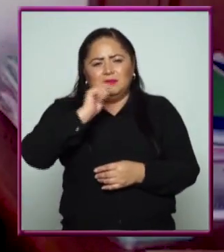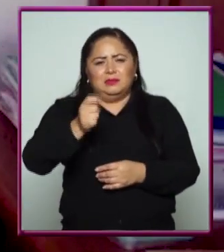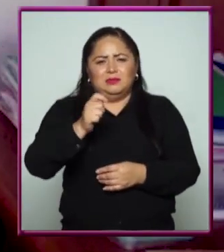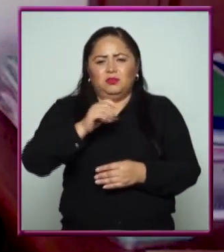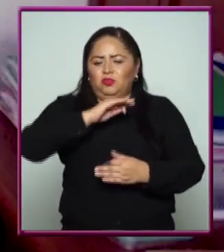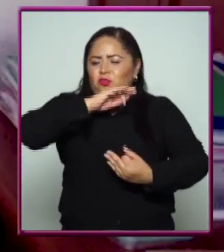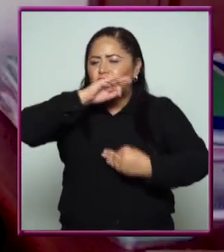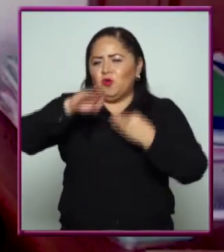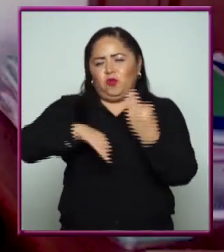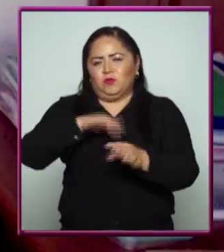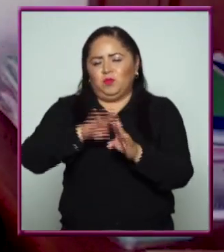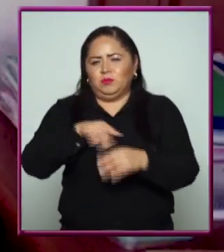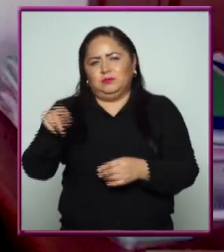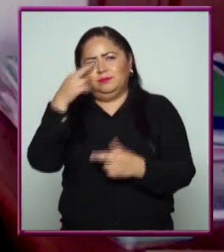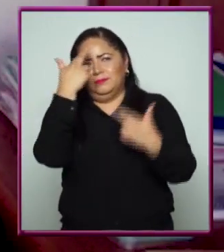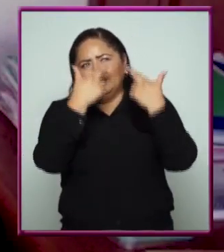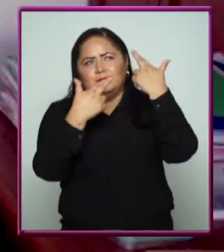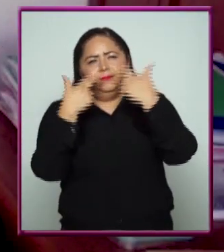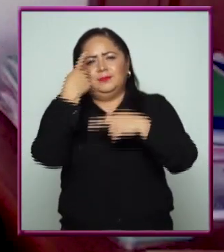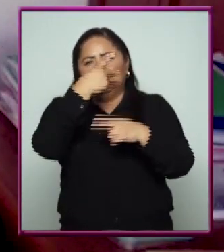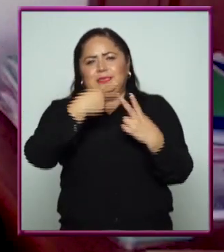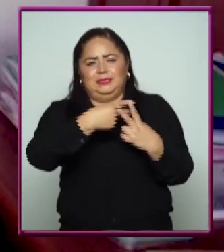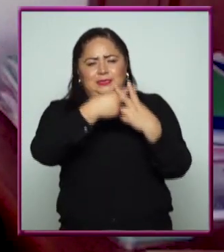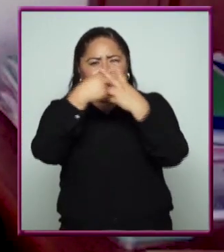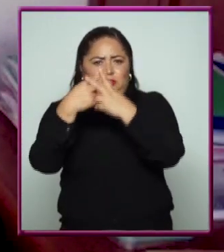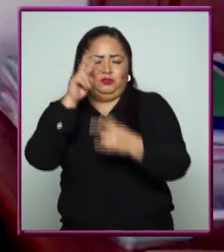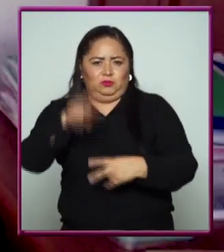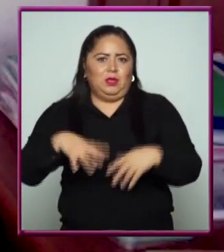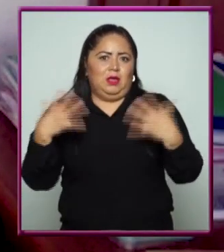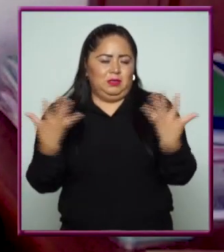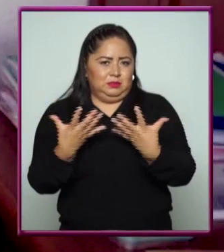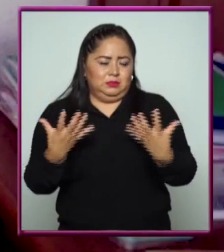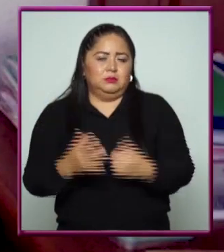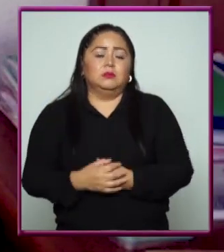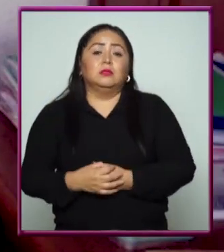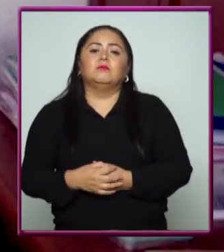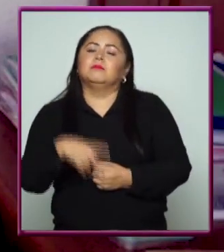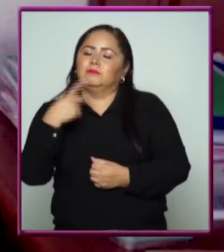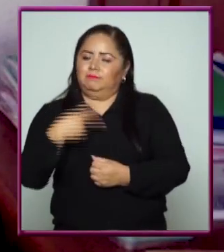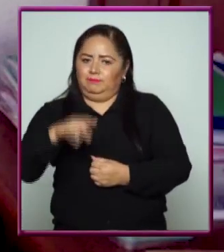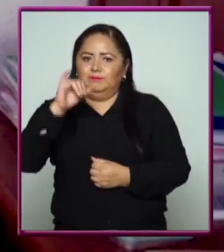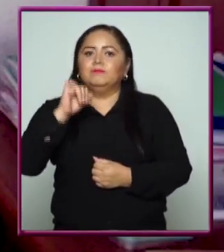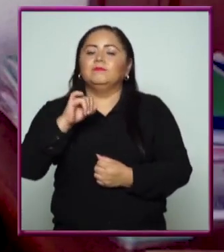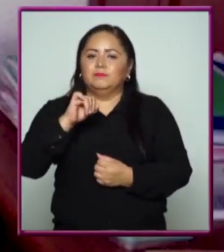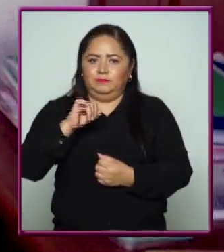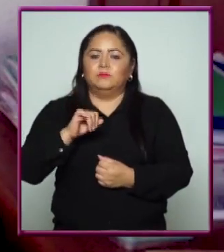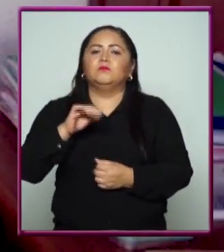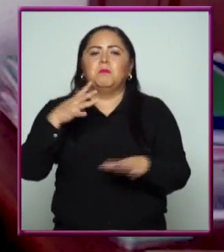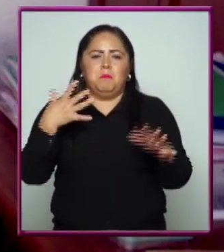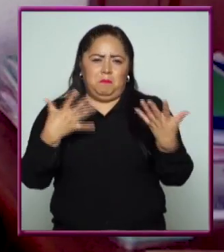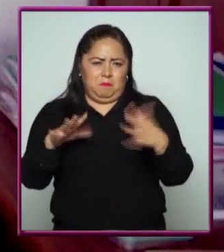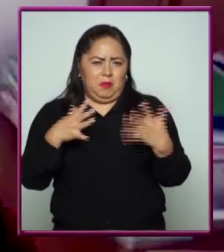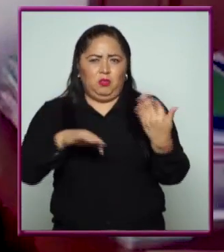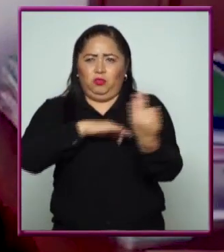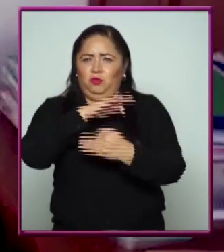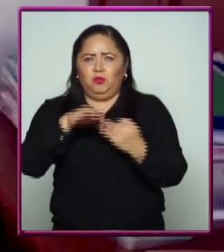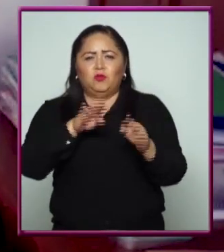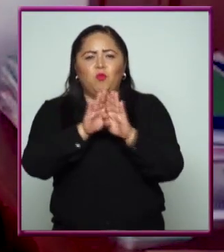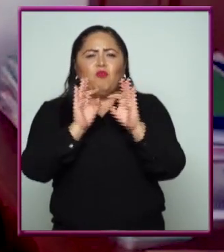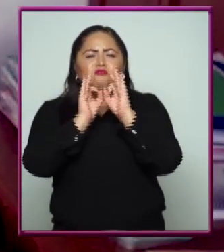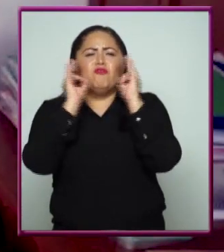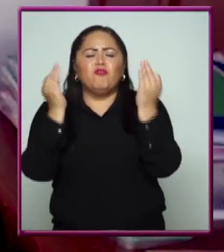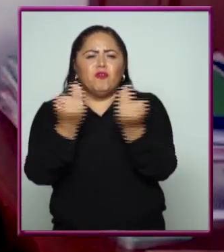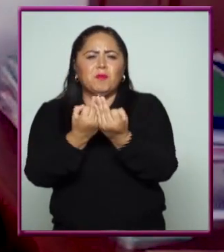en todas las observaciones de las estrellas que realizamos. Entonces, efectivamente, sí, más o menos todas se